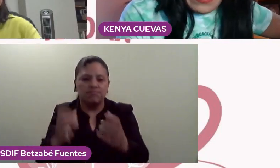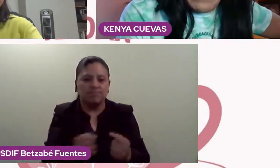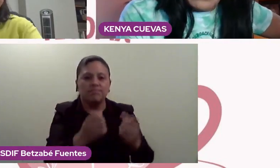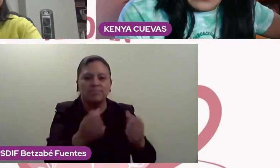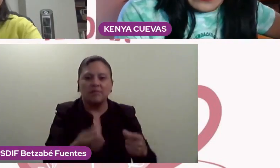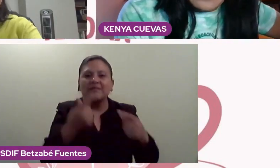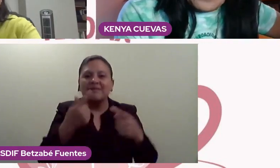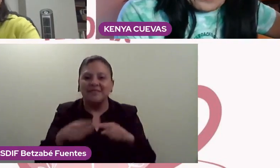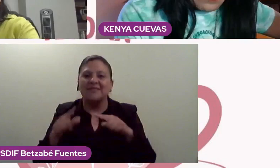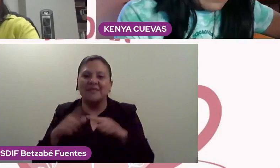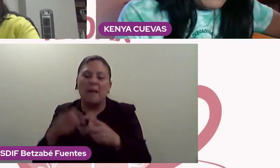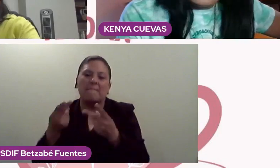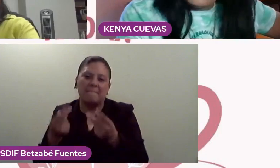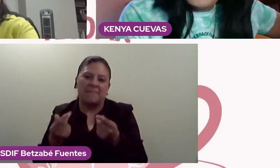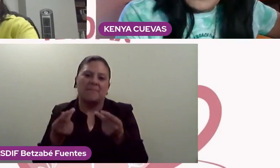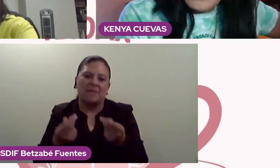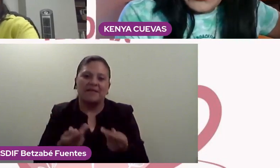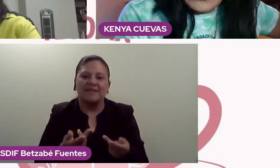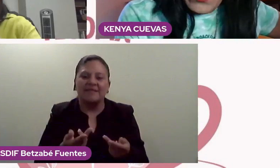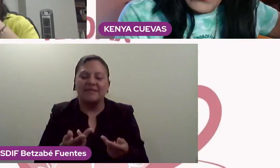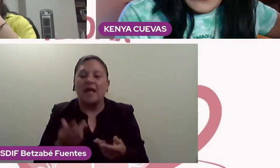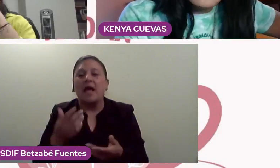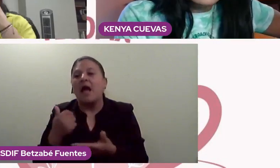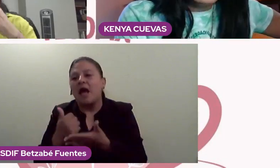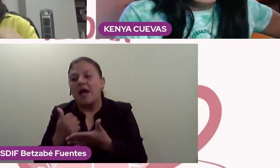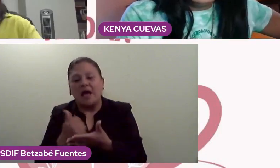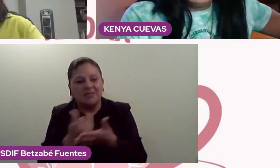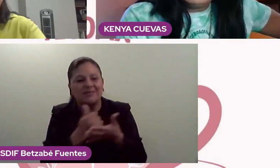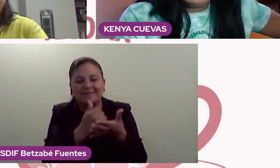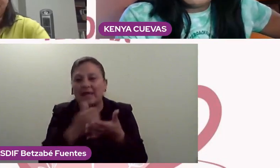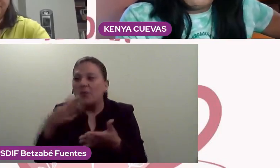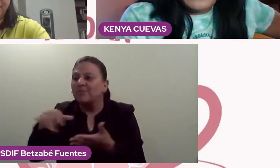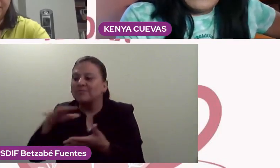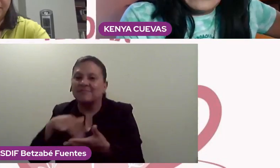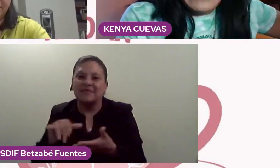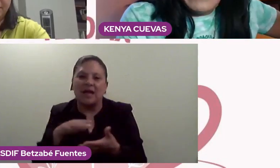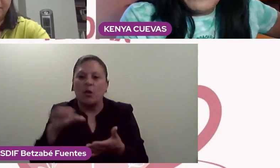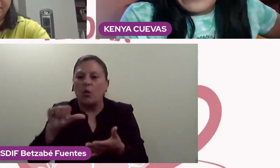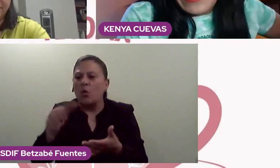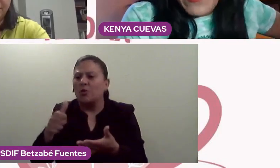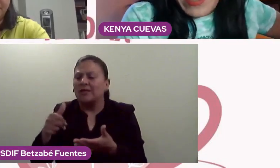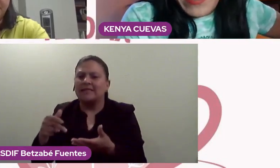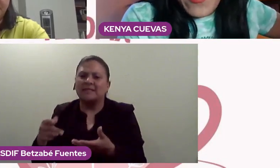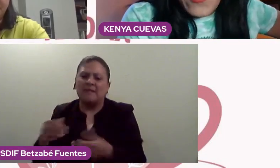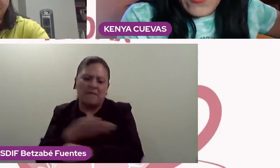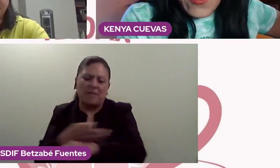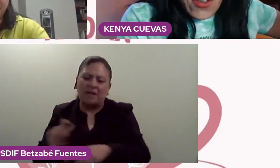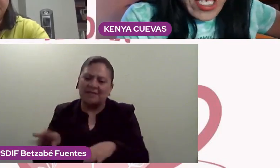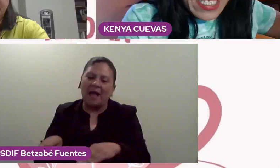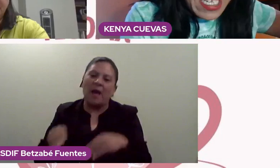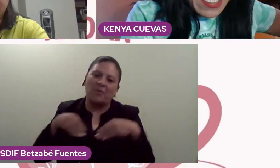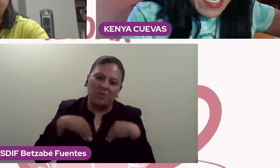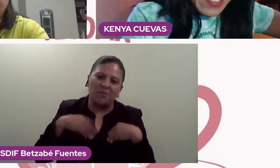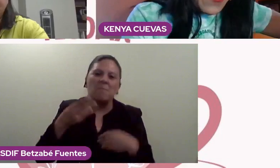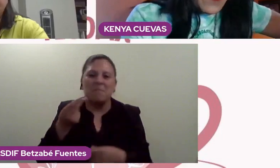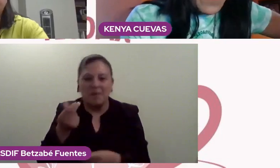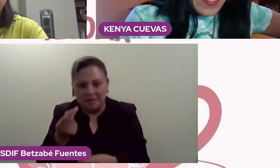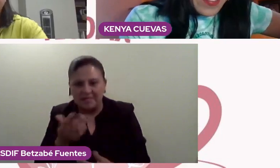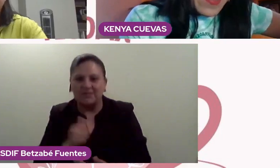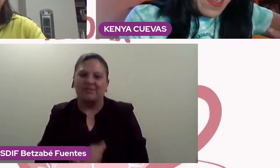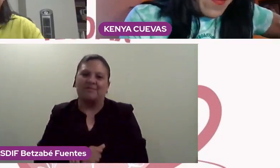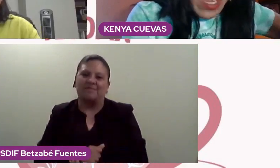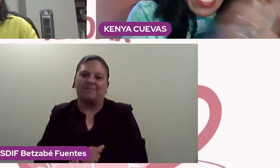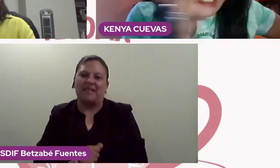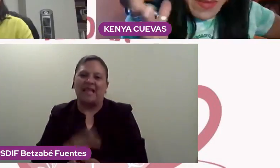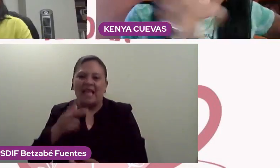y empezar a buscar una adopción segura. Y también, pues ya ahora ya con esta